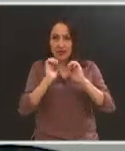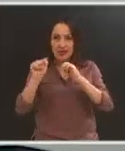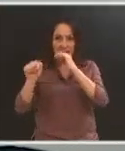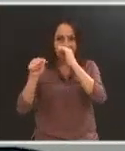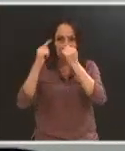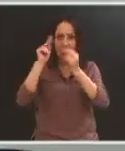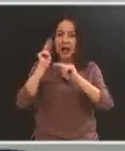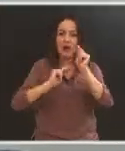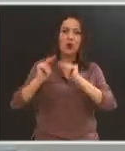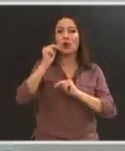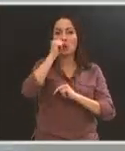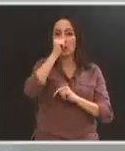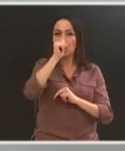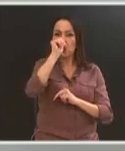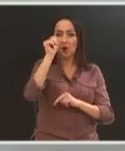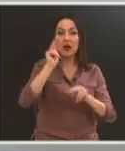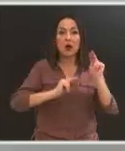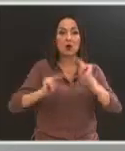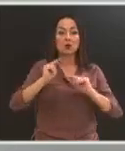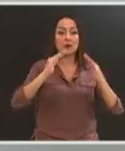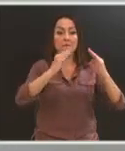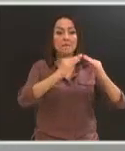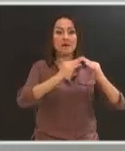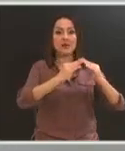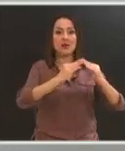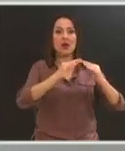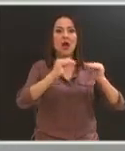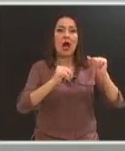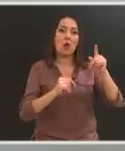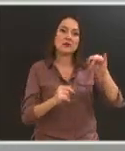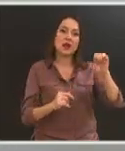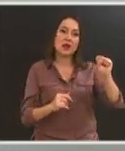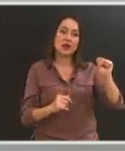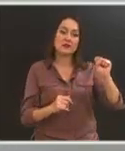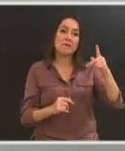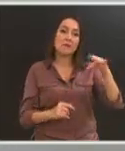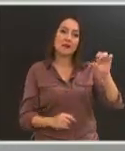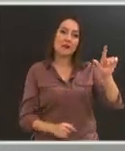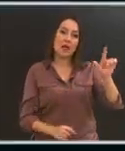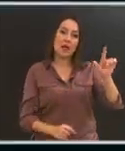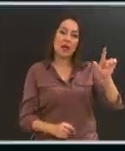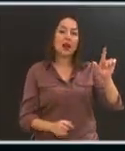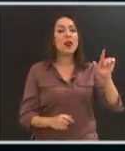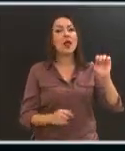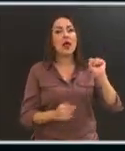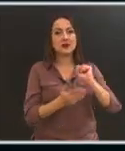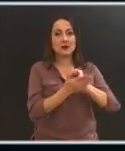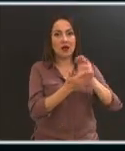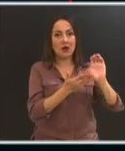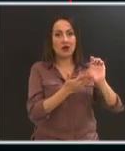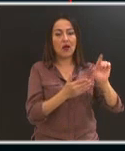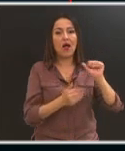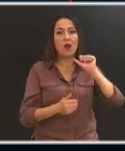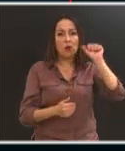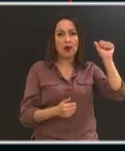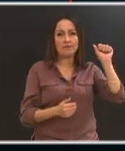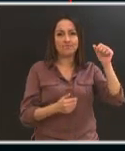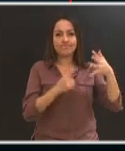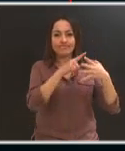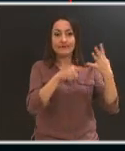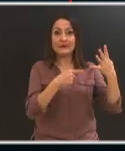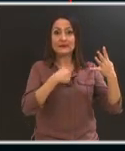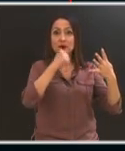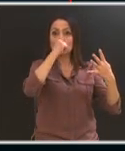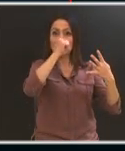lavado y narcotráfico, así como viviendas en Aguas Arcas, Pital, Alajuela y La Palmera. La presunta organización traía